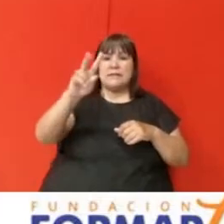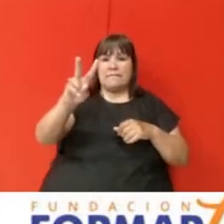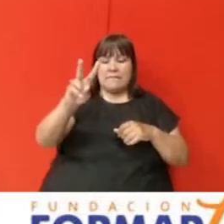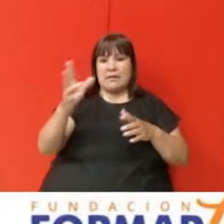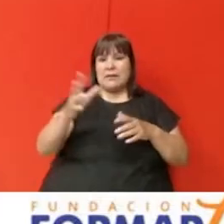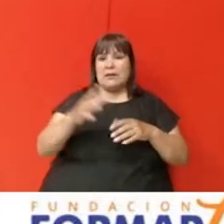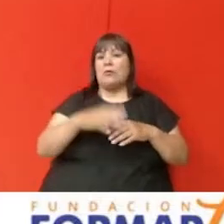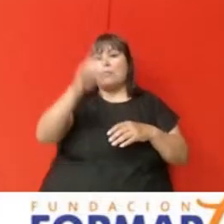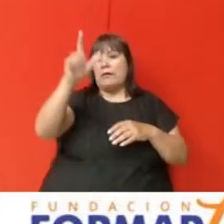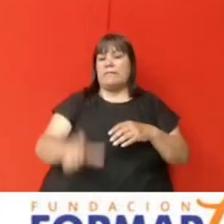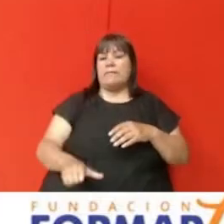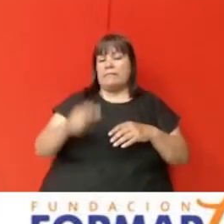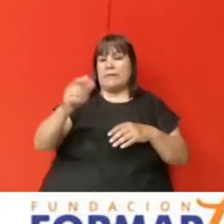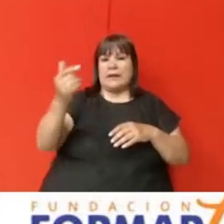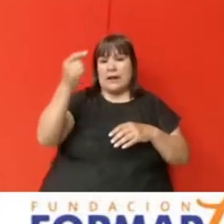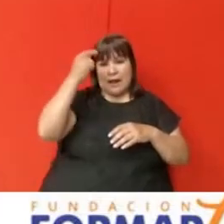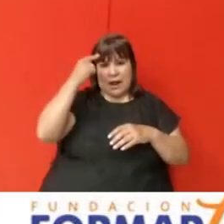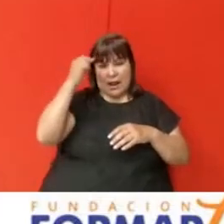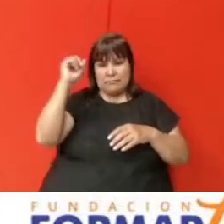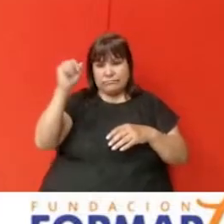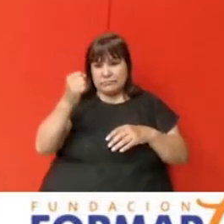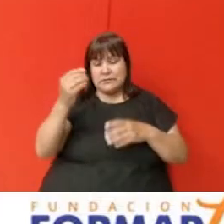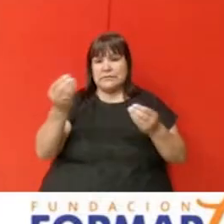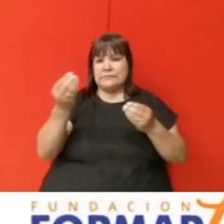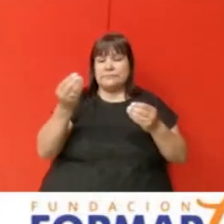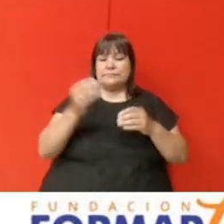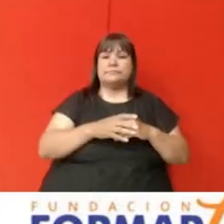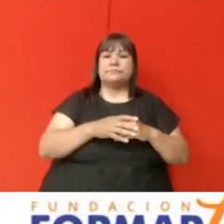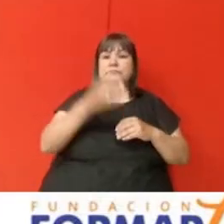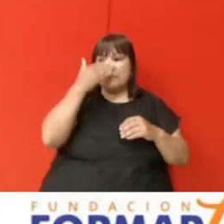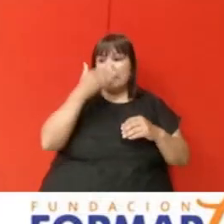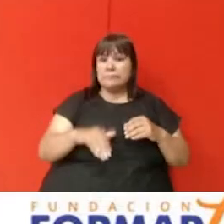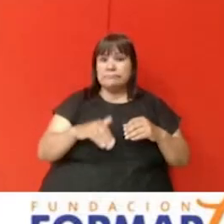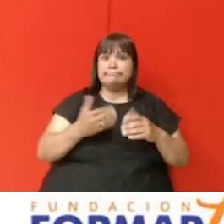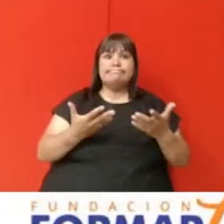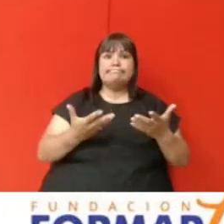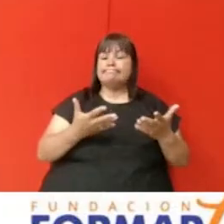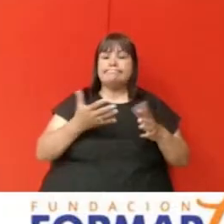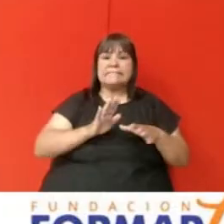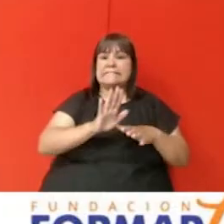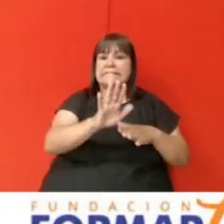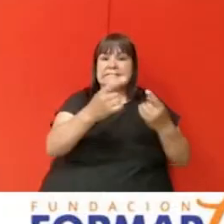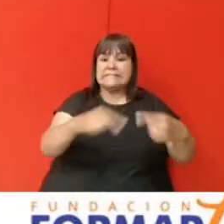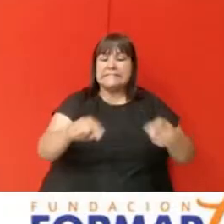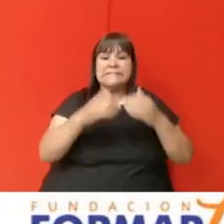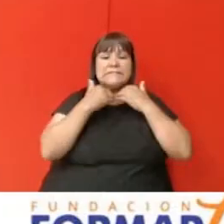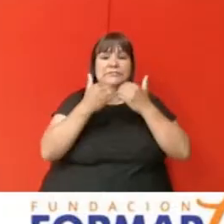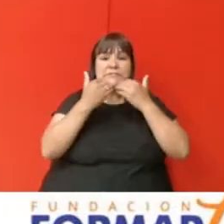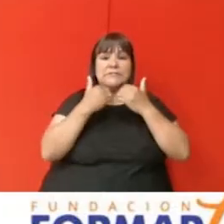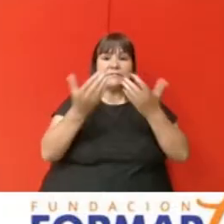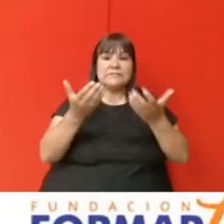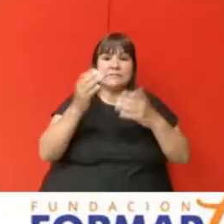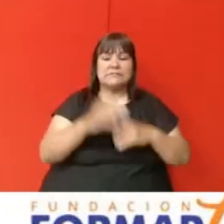enfermedad grave y son derivados con lo opuesto, y eso genera una incertidumbre, muchas veces días enteros en los pasillos de